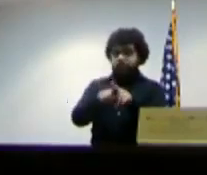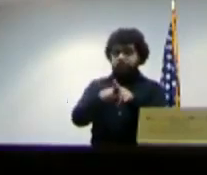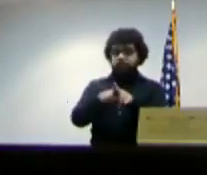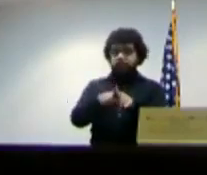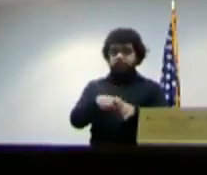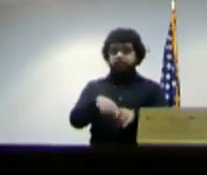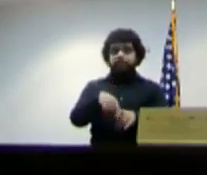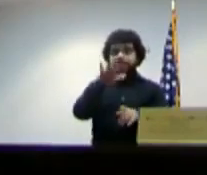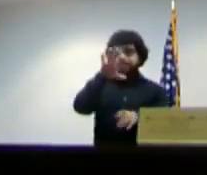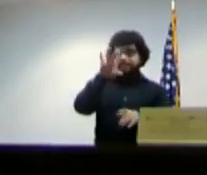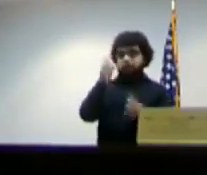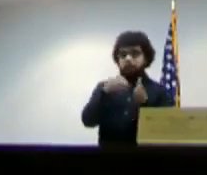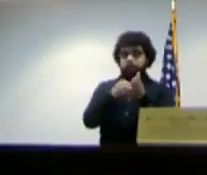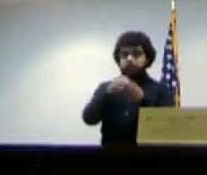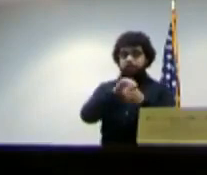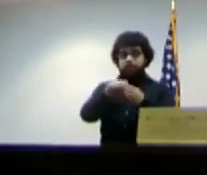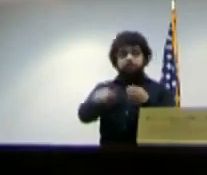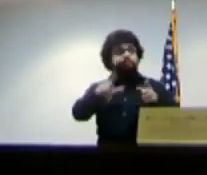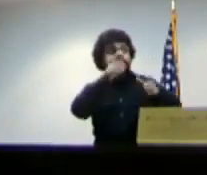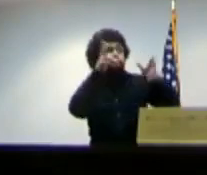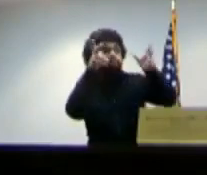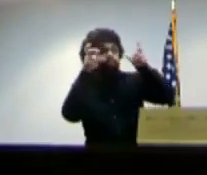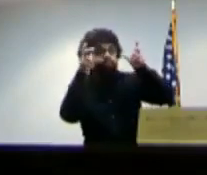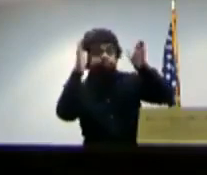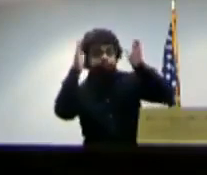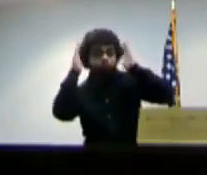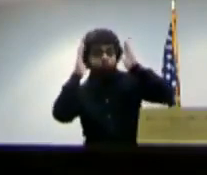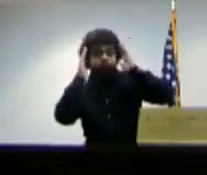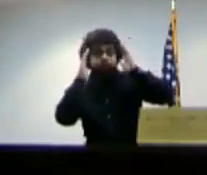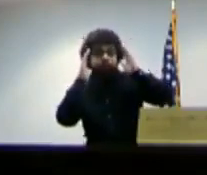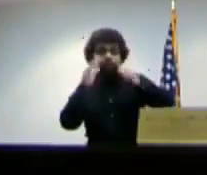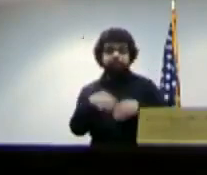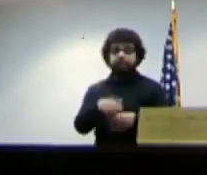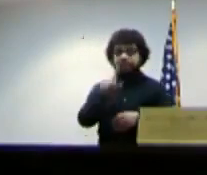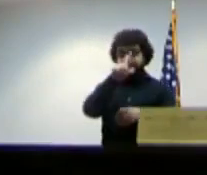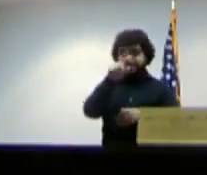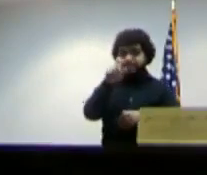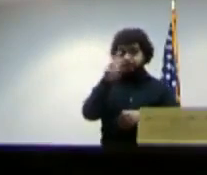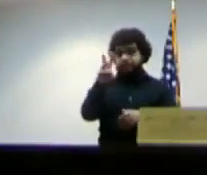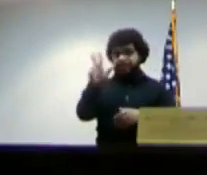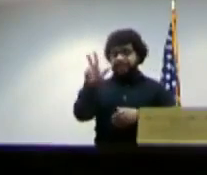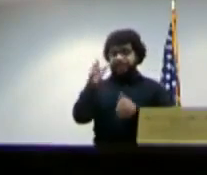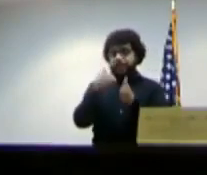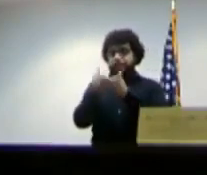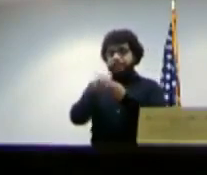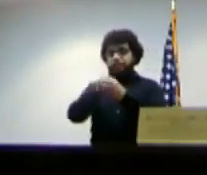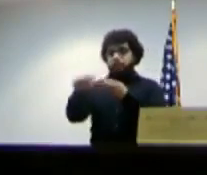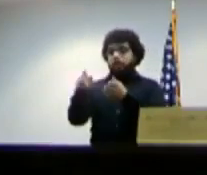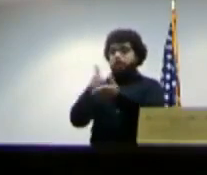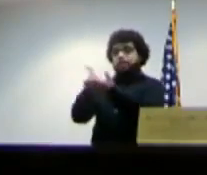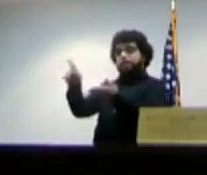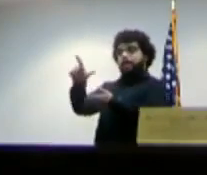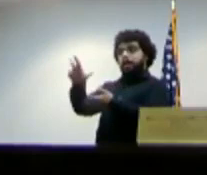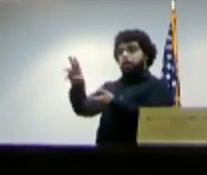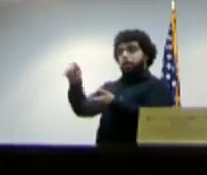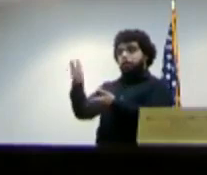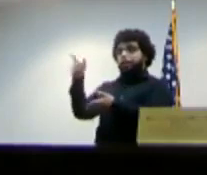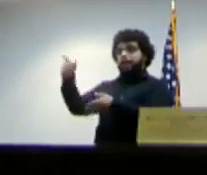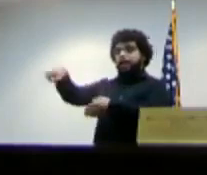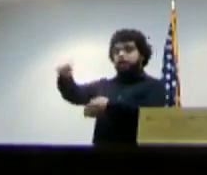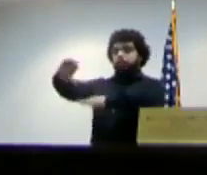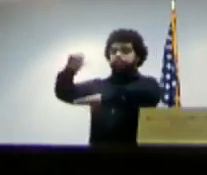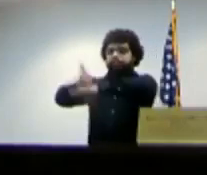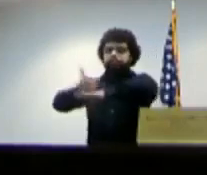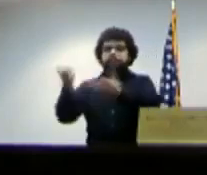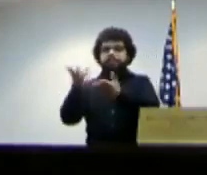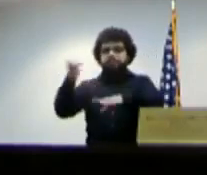adicionales, oigan bien esto, pueblo de Puerto Rico, 163 millones pagados a Luma por montar su empresa en Puerto Rico.